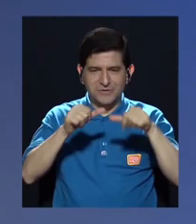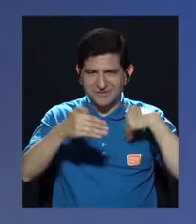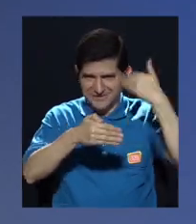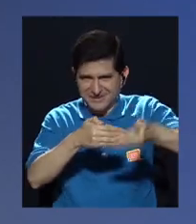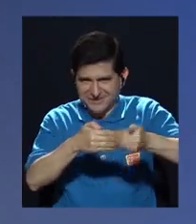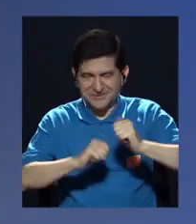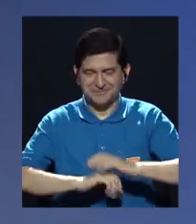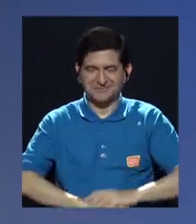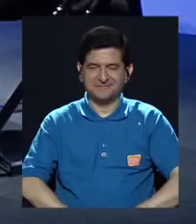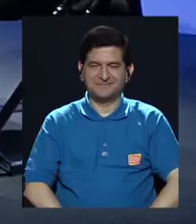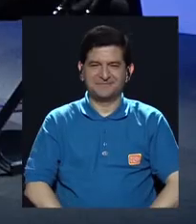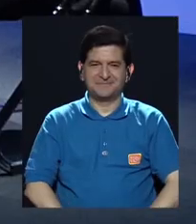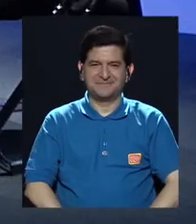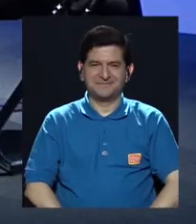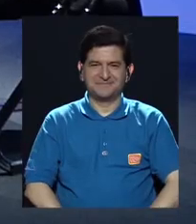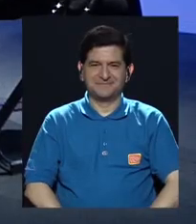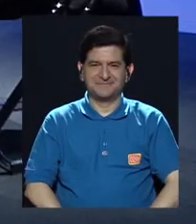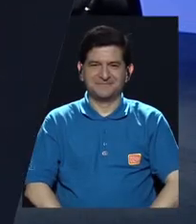casi regresamos.